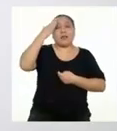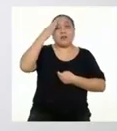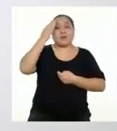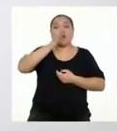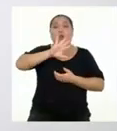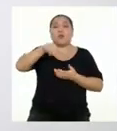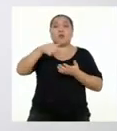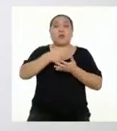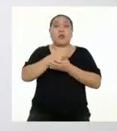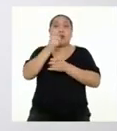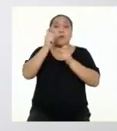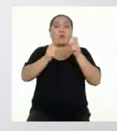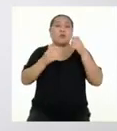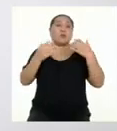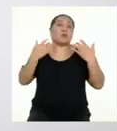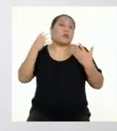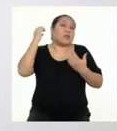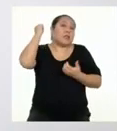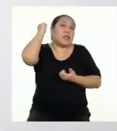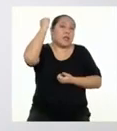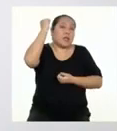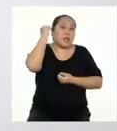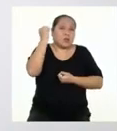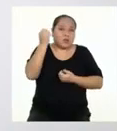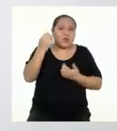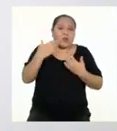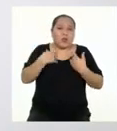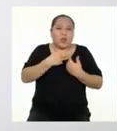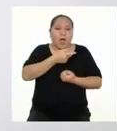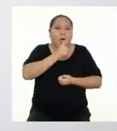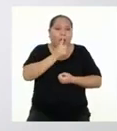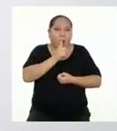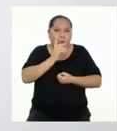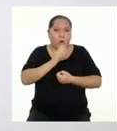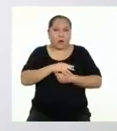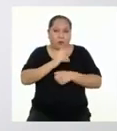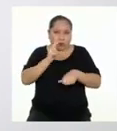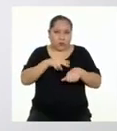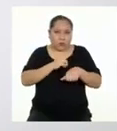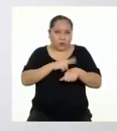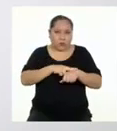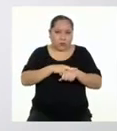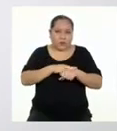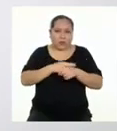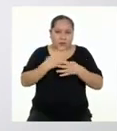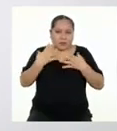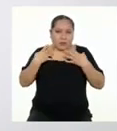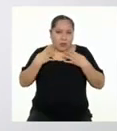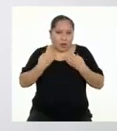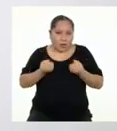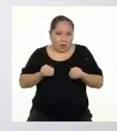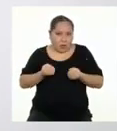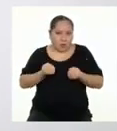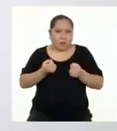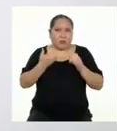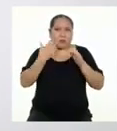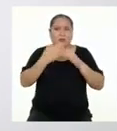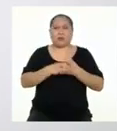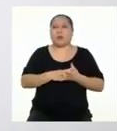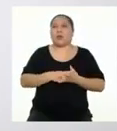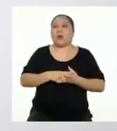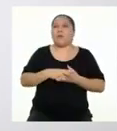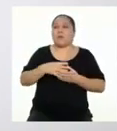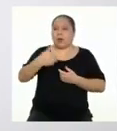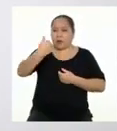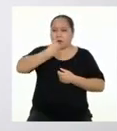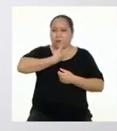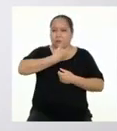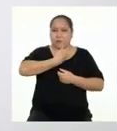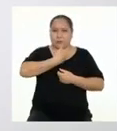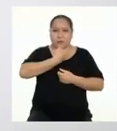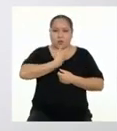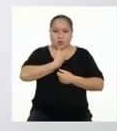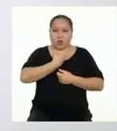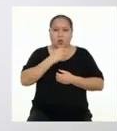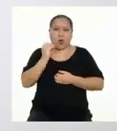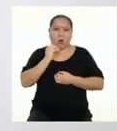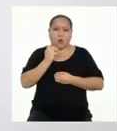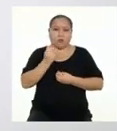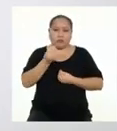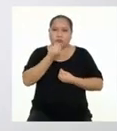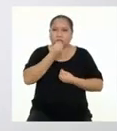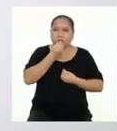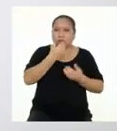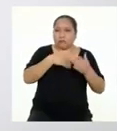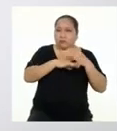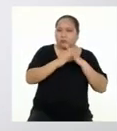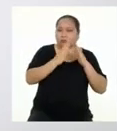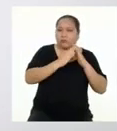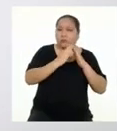toda persona tiene derecho a disponer de agua suficiente, salubre y asequible para el uso personal y doméstico. Como ese